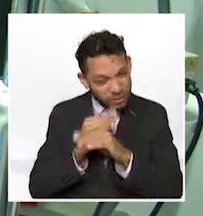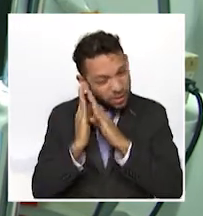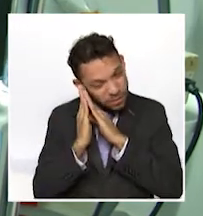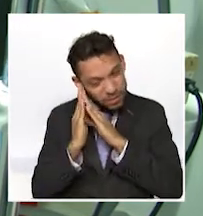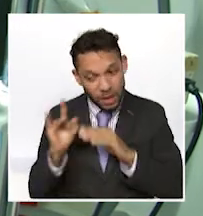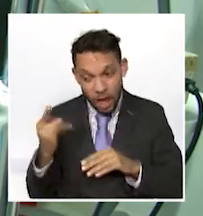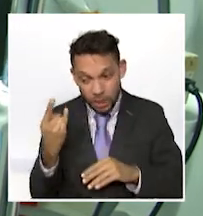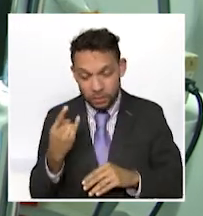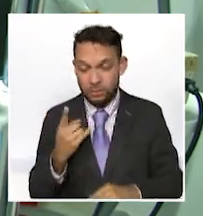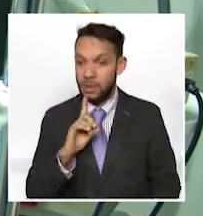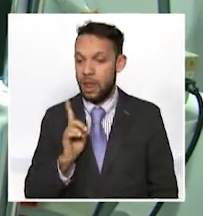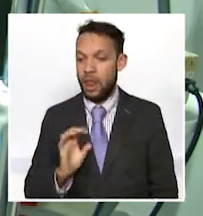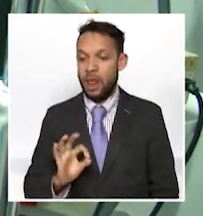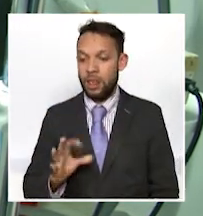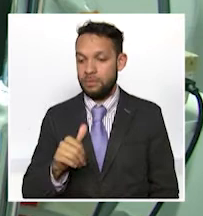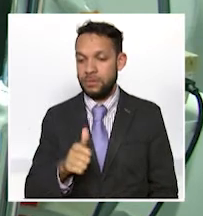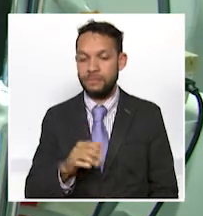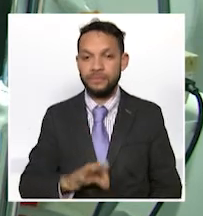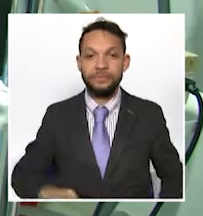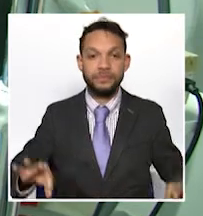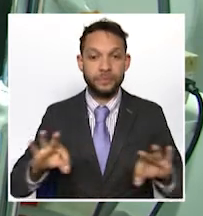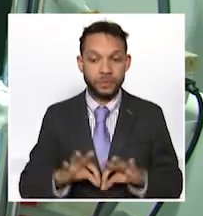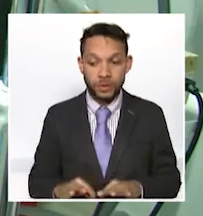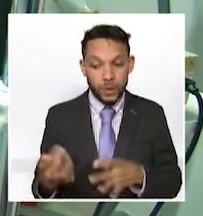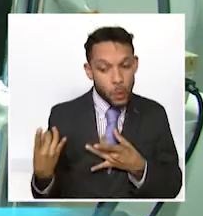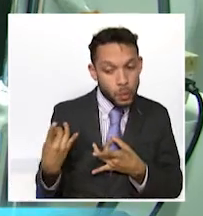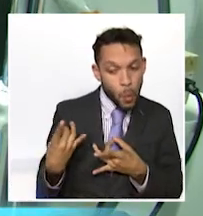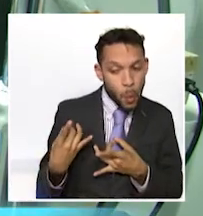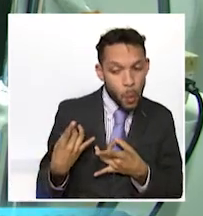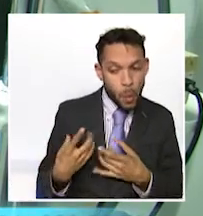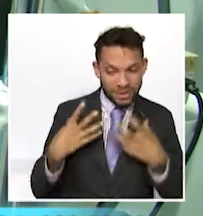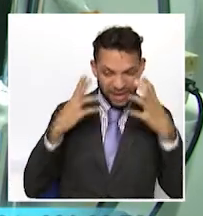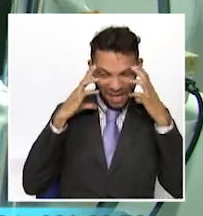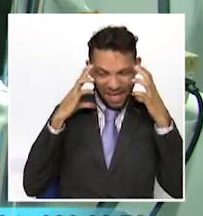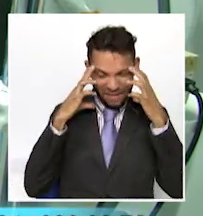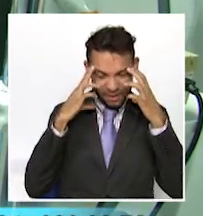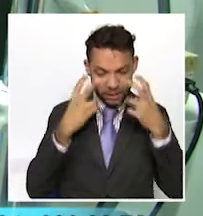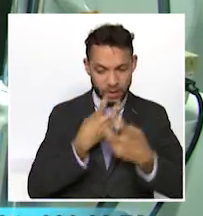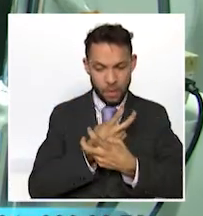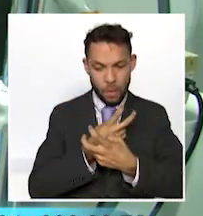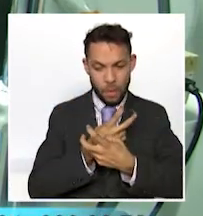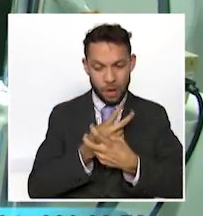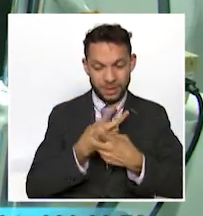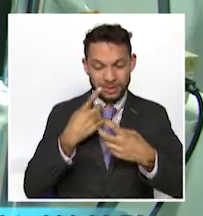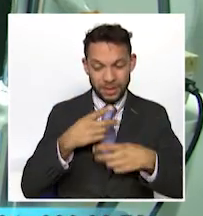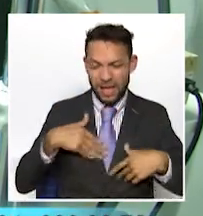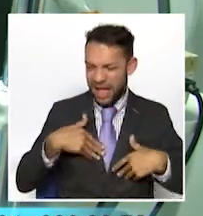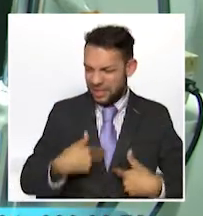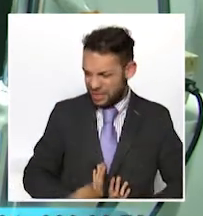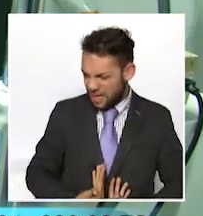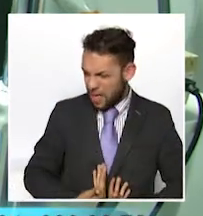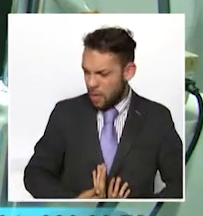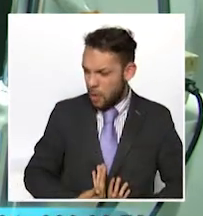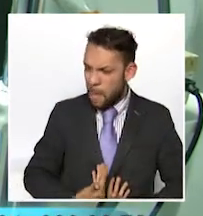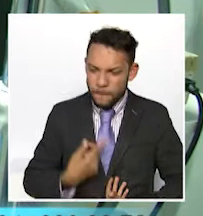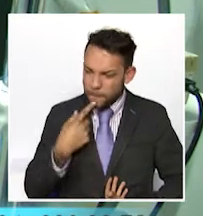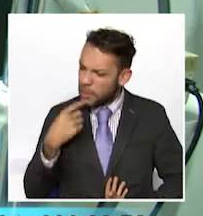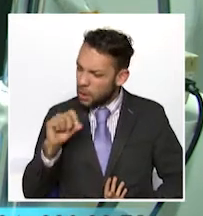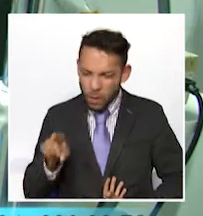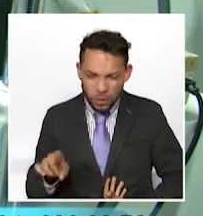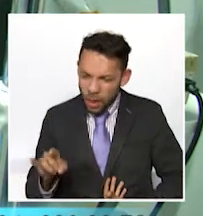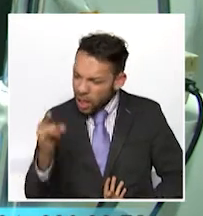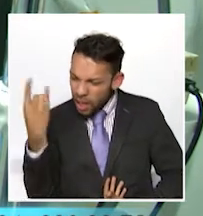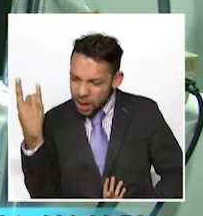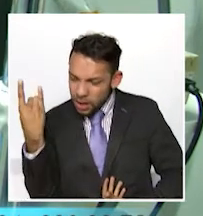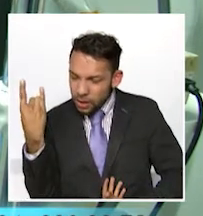Nunca. ¿Dolores en esta zona de la cabeza, cansancios? ¿Sí? ¿Cuándo?